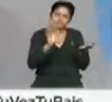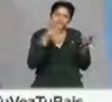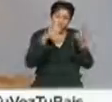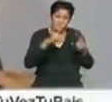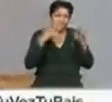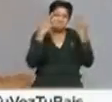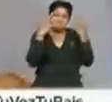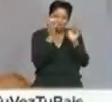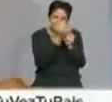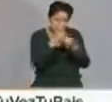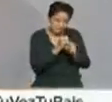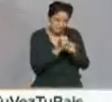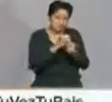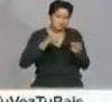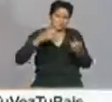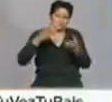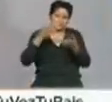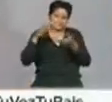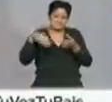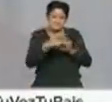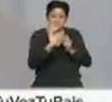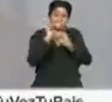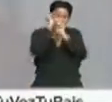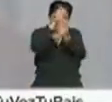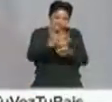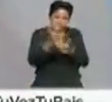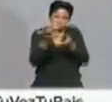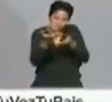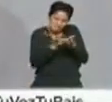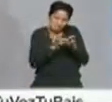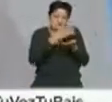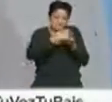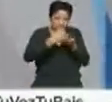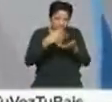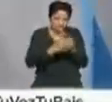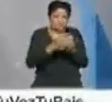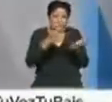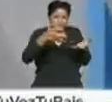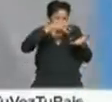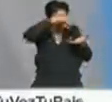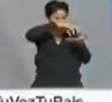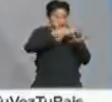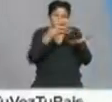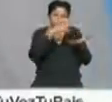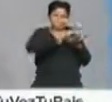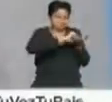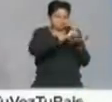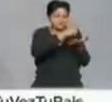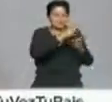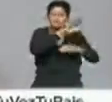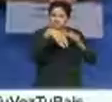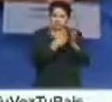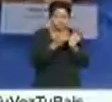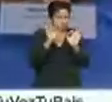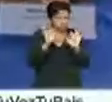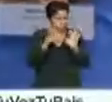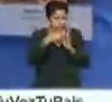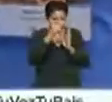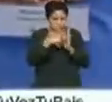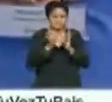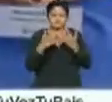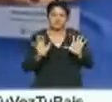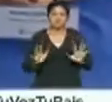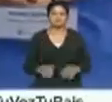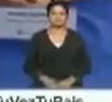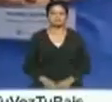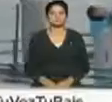el sistema de trazabilidad que tiene que ver con la calidad, con la pesca y con la comercialización, está de acuerdo a normativas internacionales muy exigentes. Ecuador